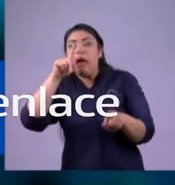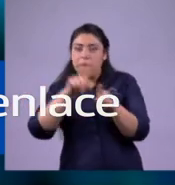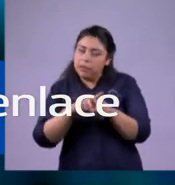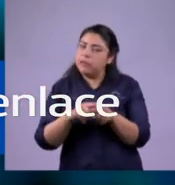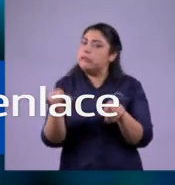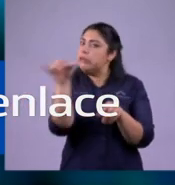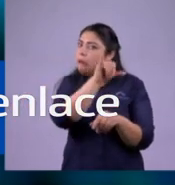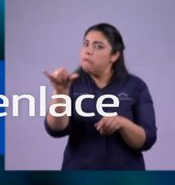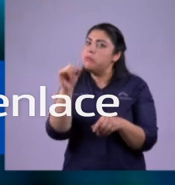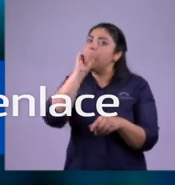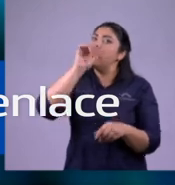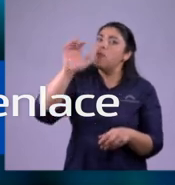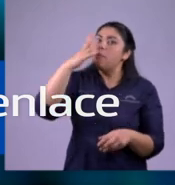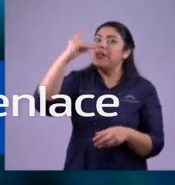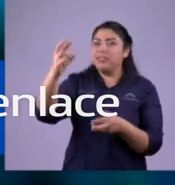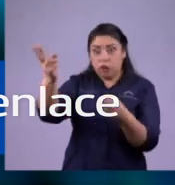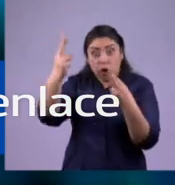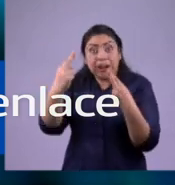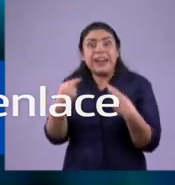promesa